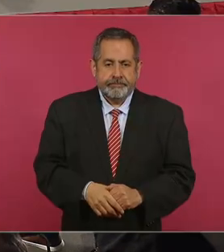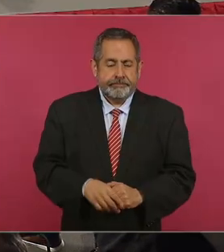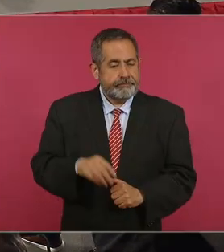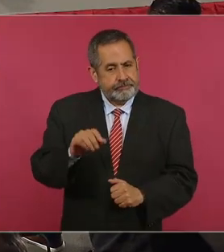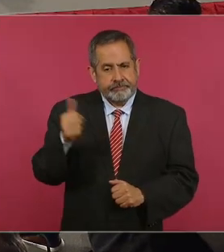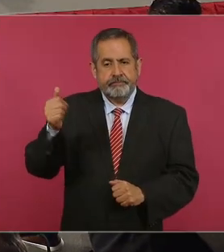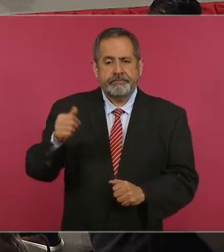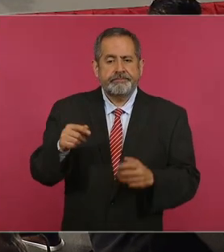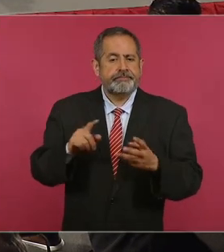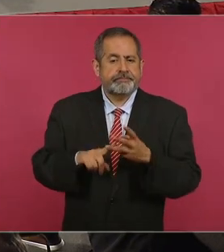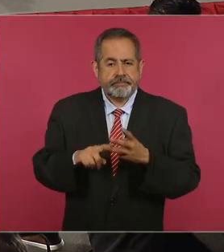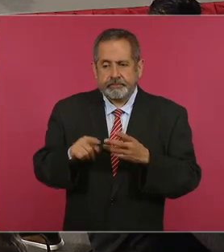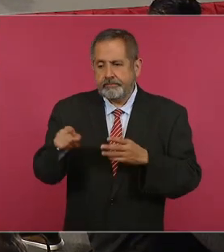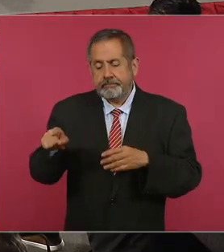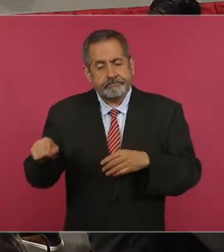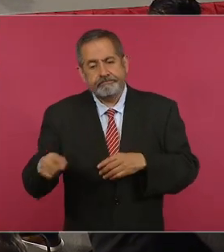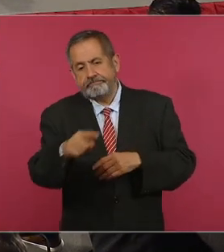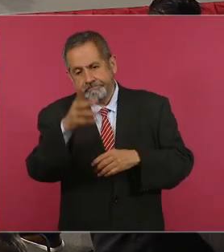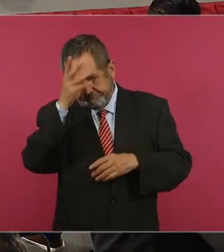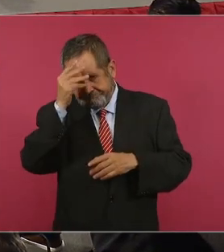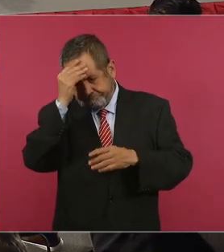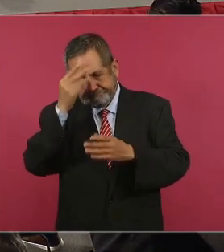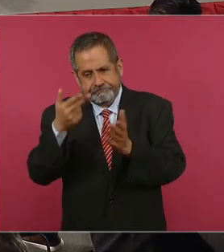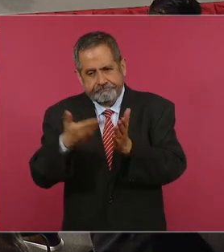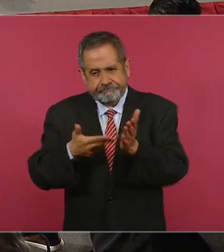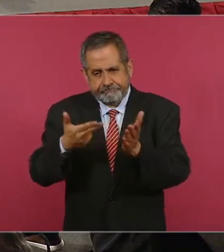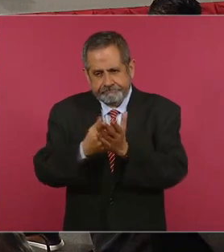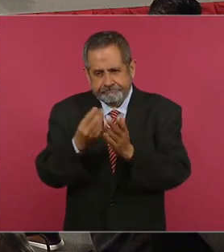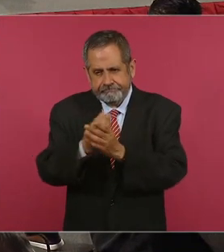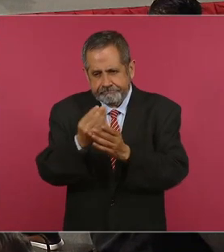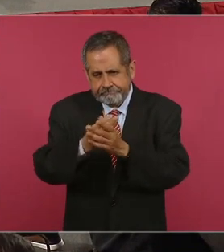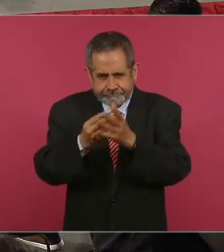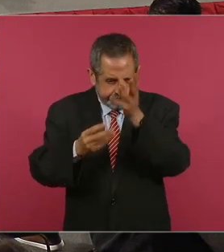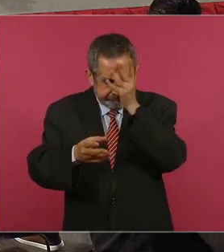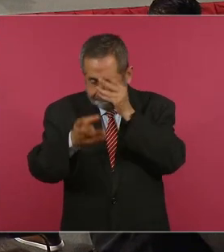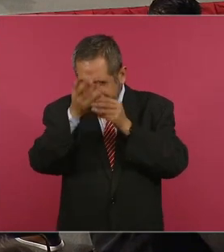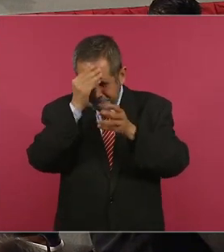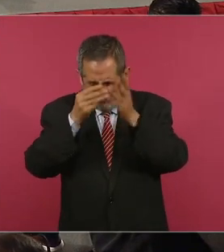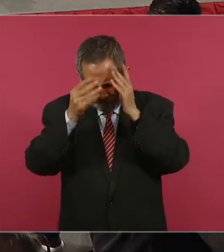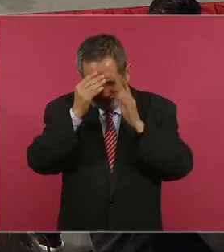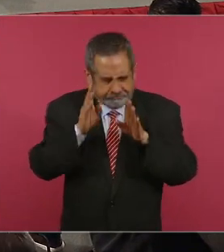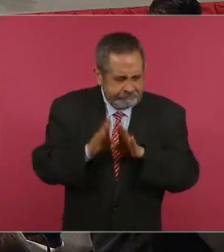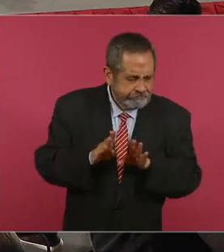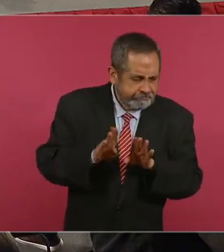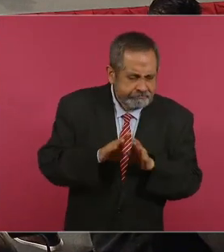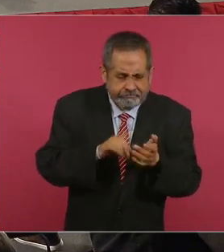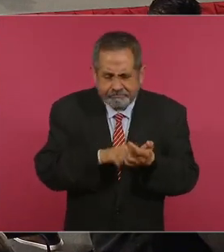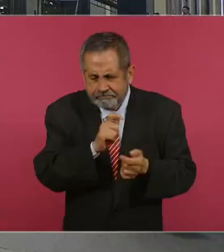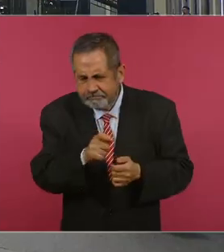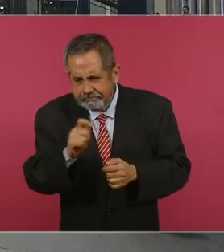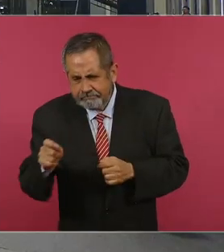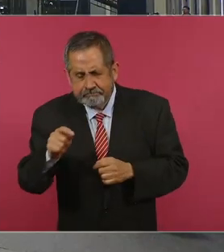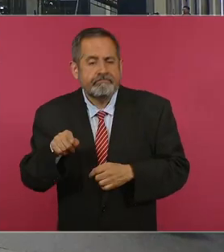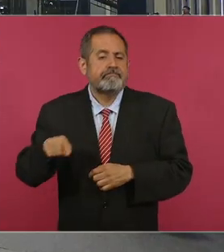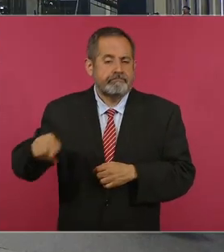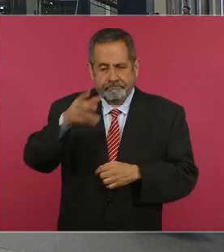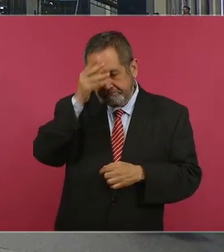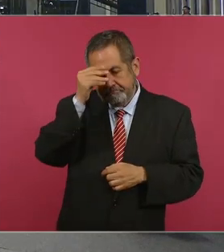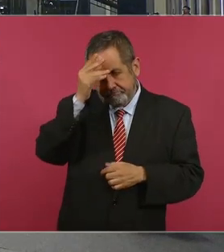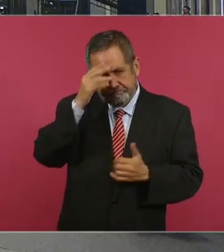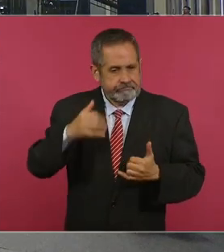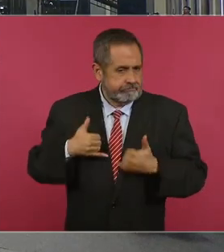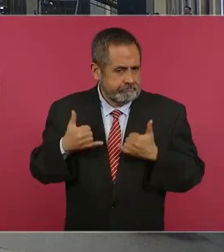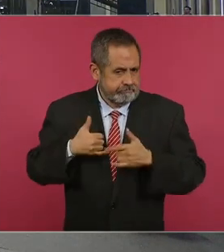Otros están en talleres, capacitándose, formándose, los jóvenes,